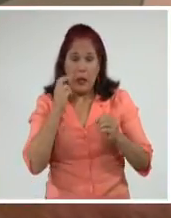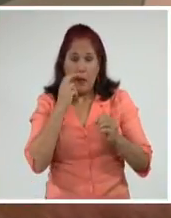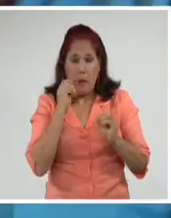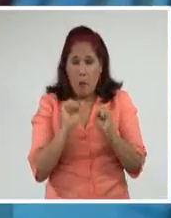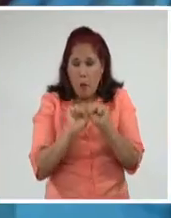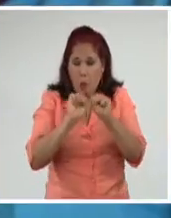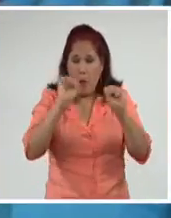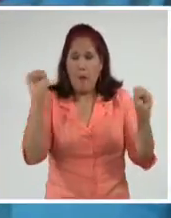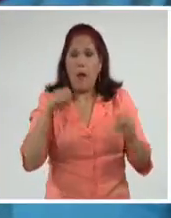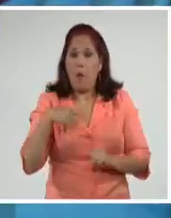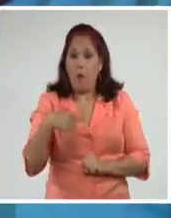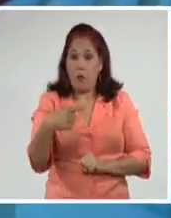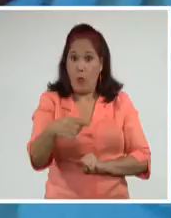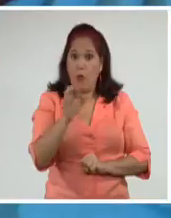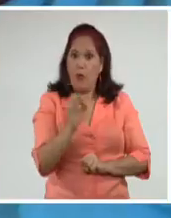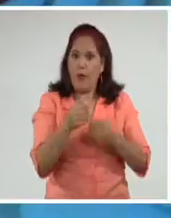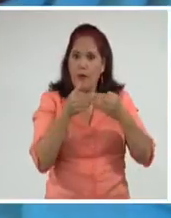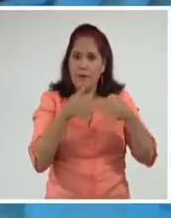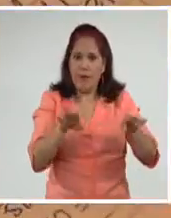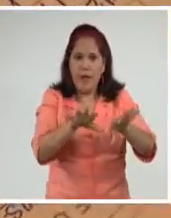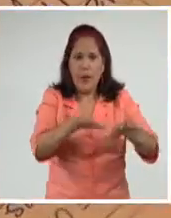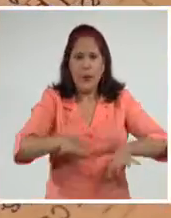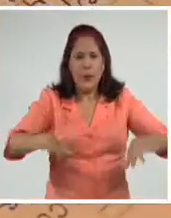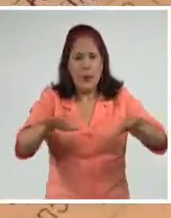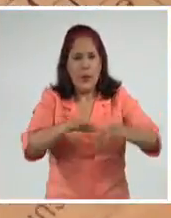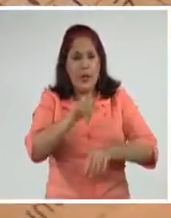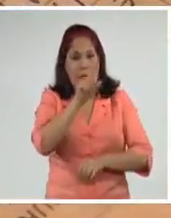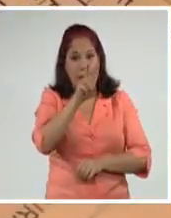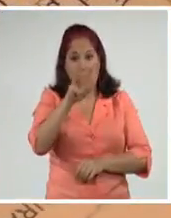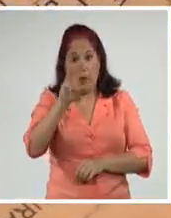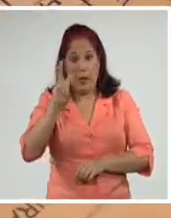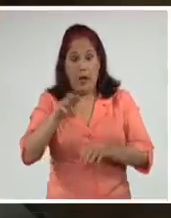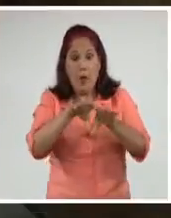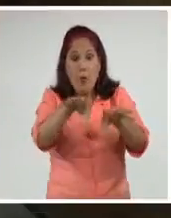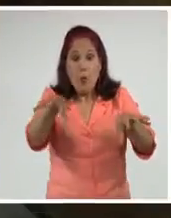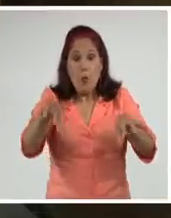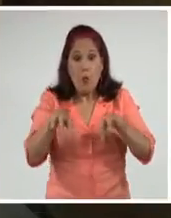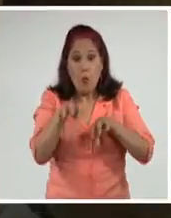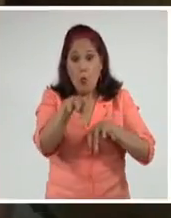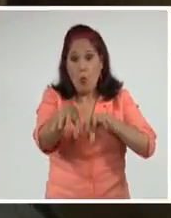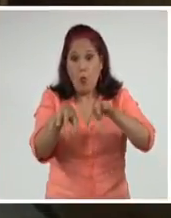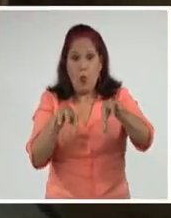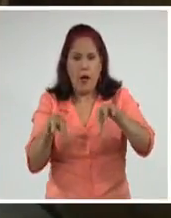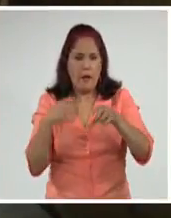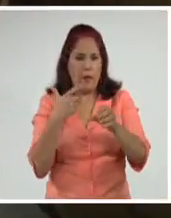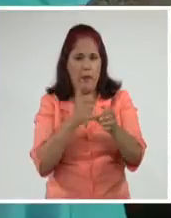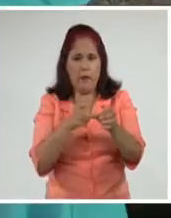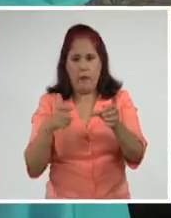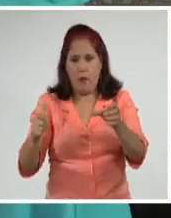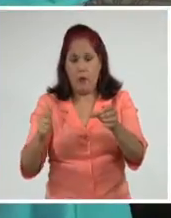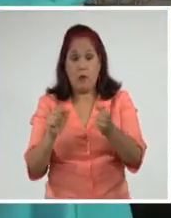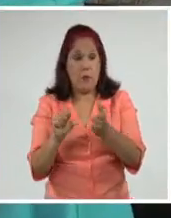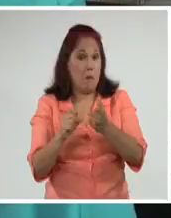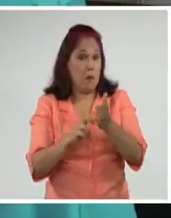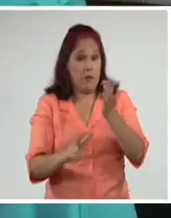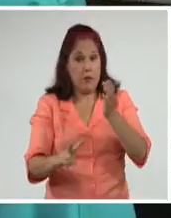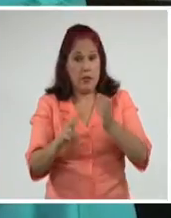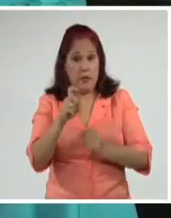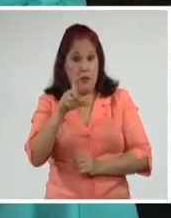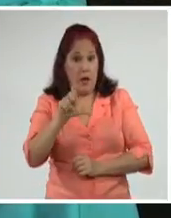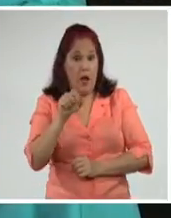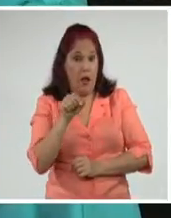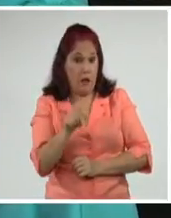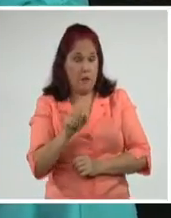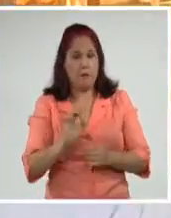tempranas, cada mañana, abren sus puertas los 123 sitios clínicos destinados para la vacunación en la cabecera provincial. La